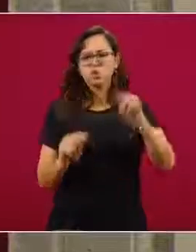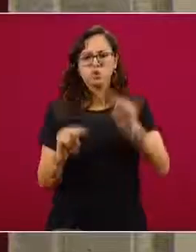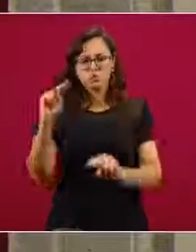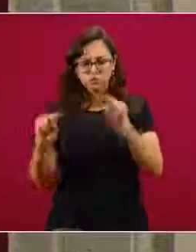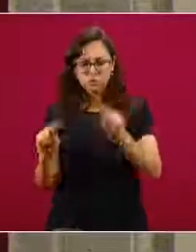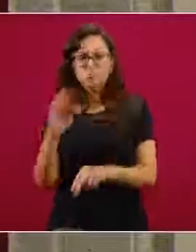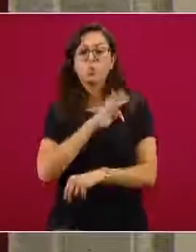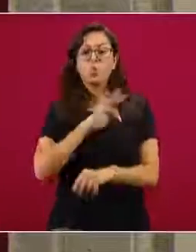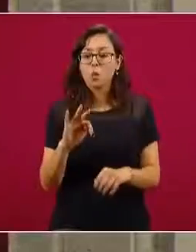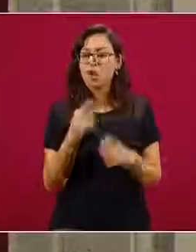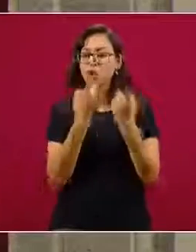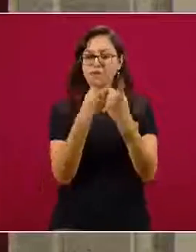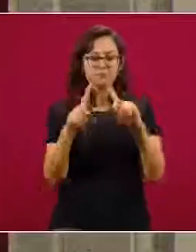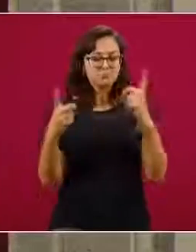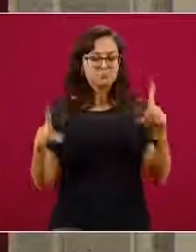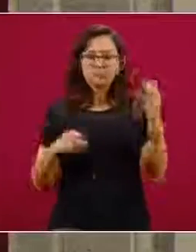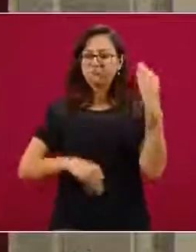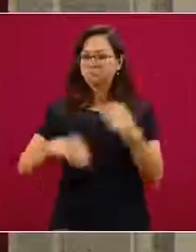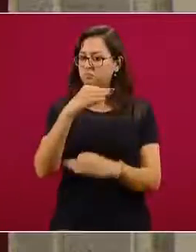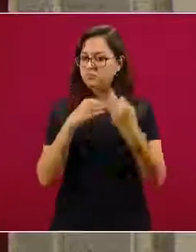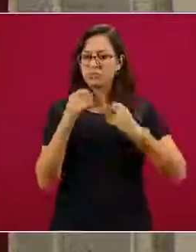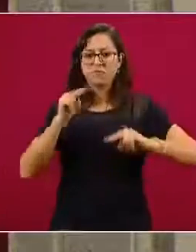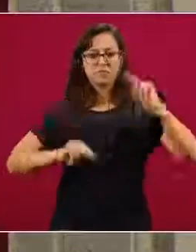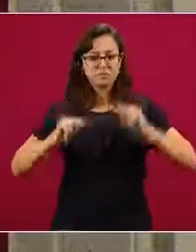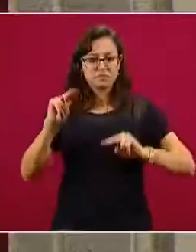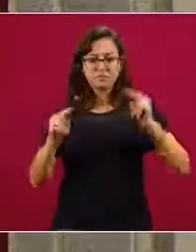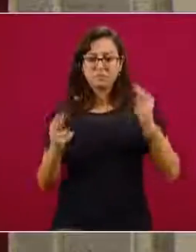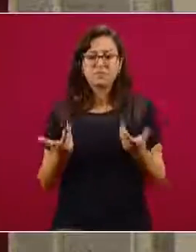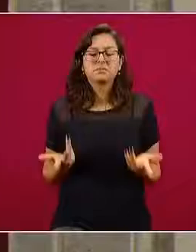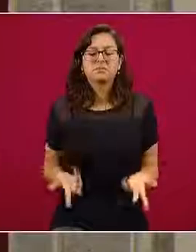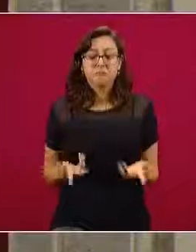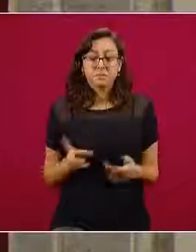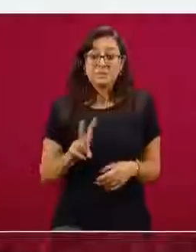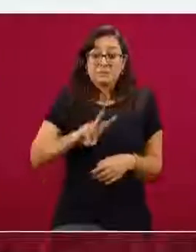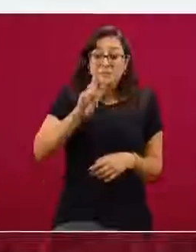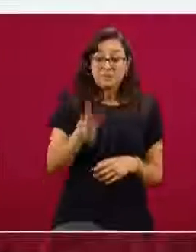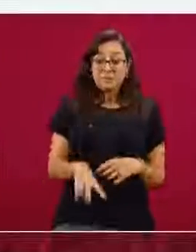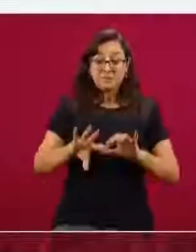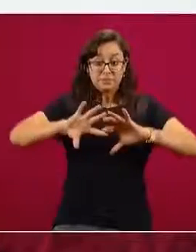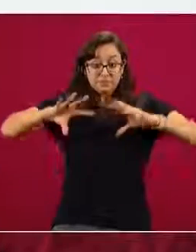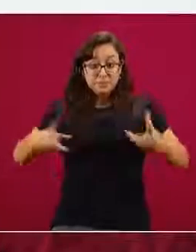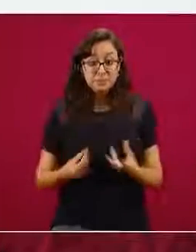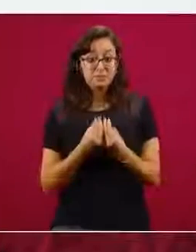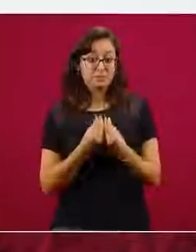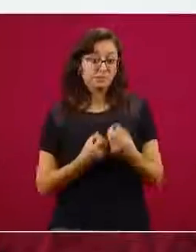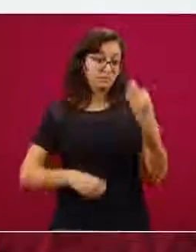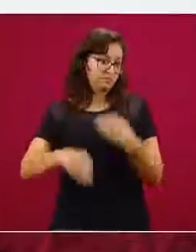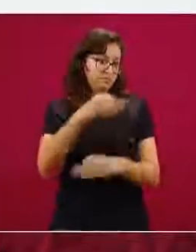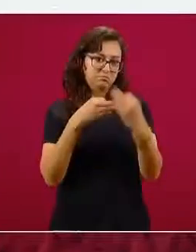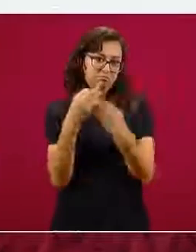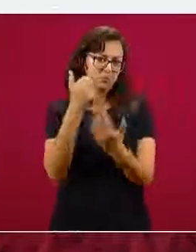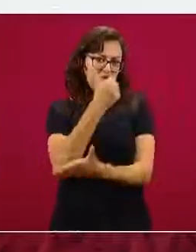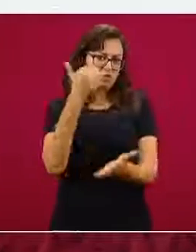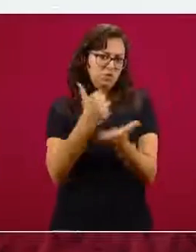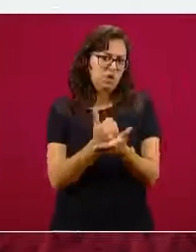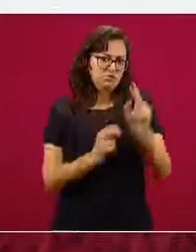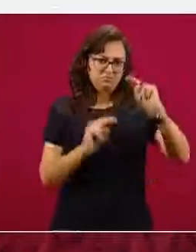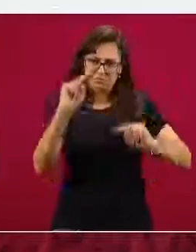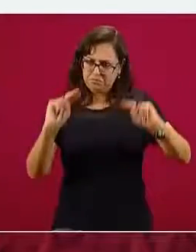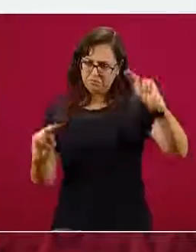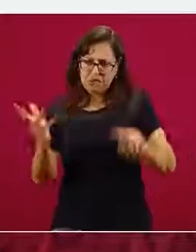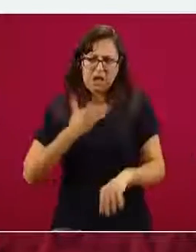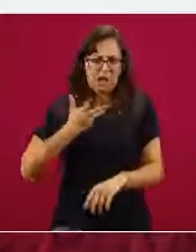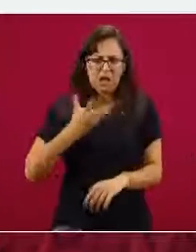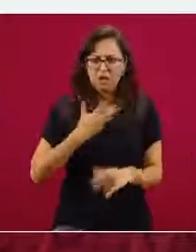haya desarrollo para diversos estratos socioeconómicos, o sea, que tengamos realmente esta integración que vemos en cualquier ciudad, pero